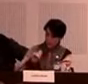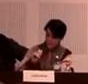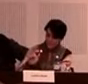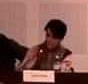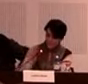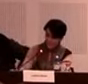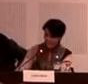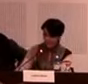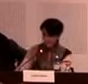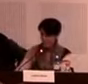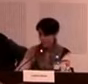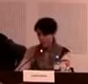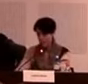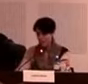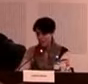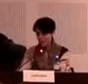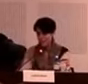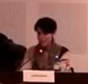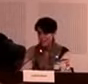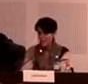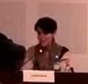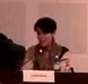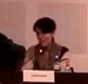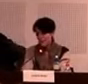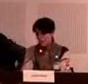Hola, buenas tardes. Me llamo Llanos.